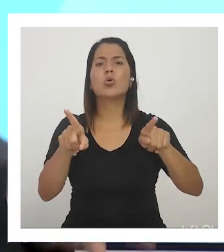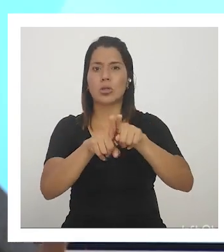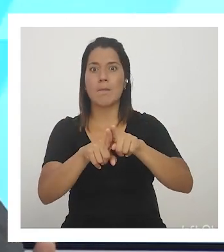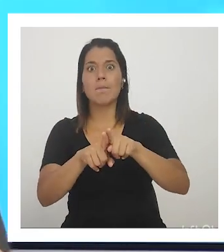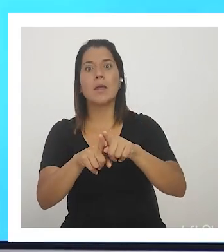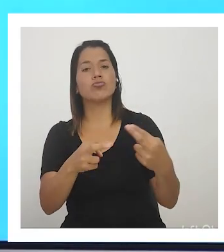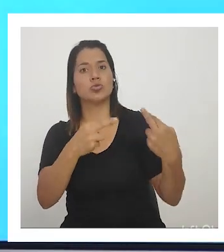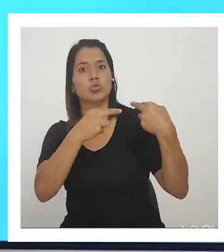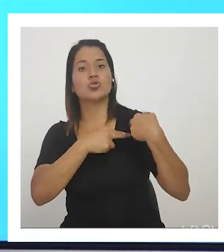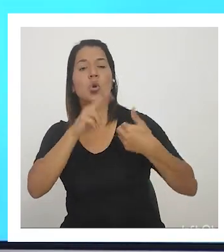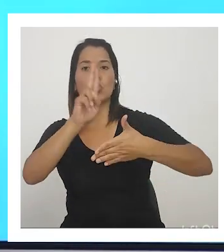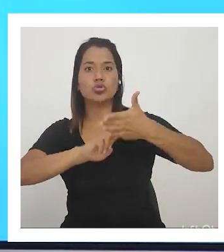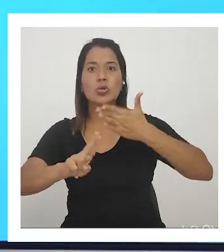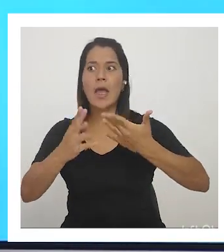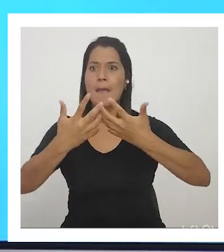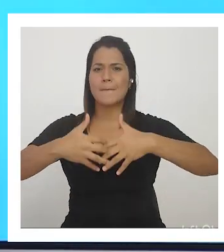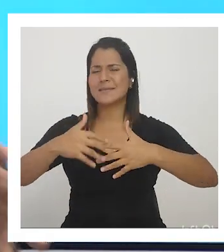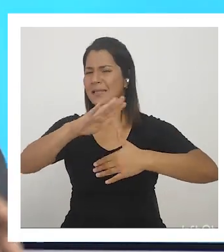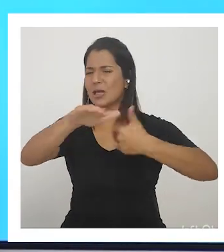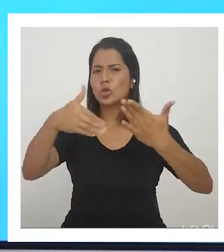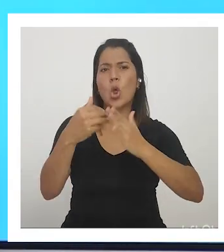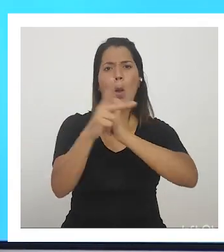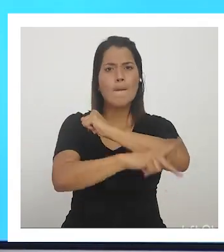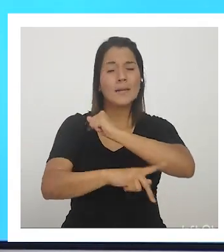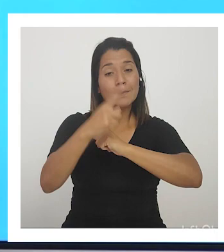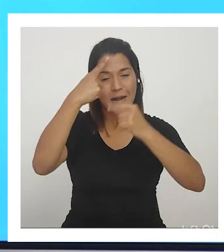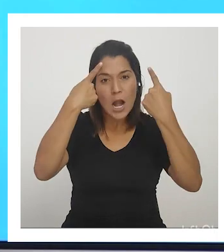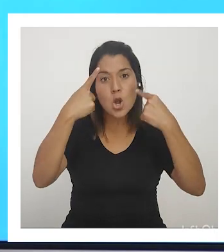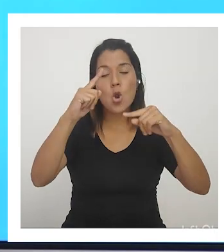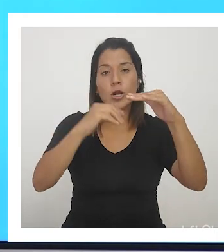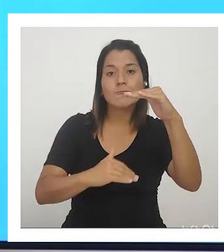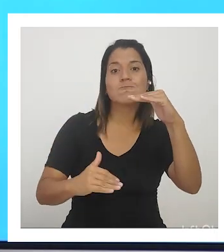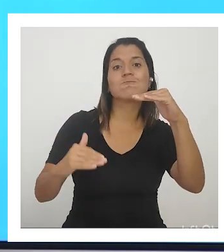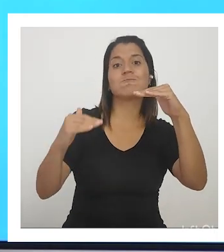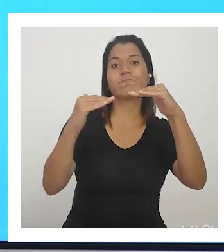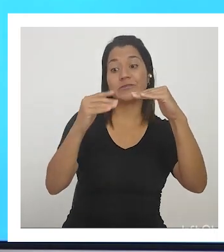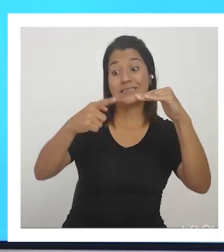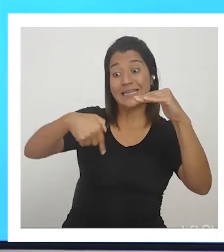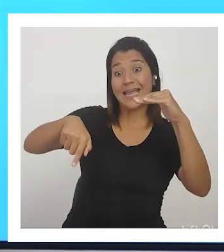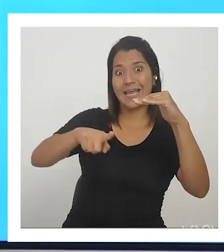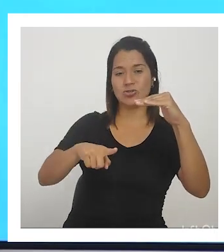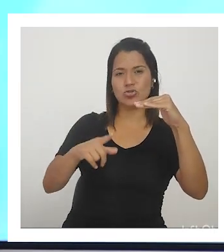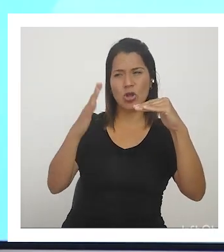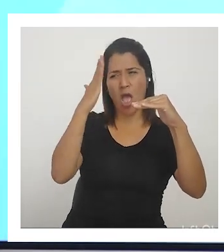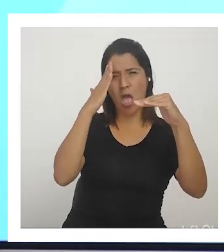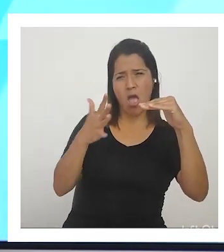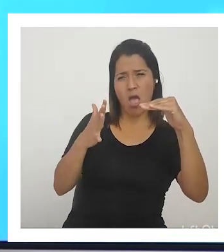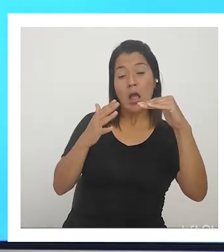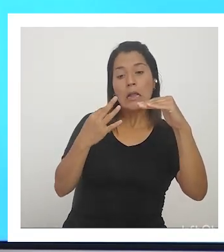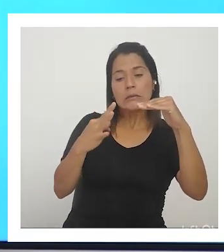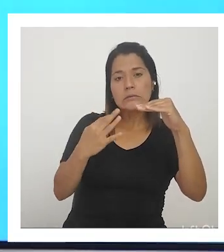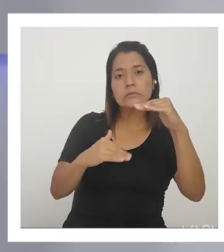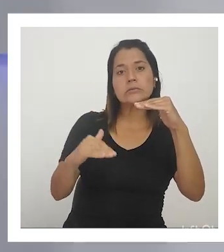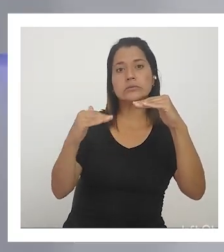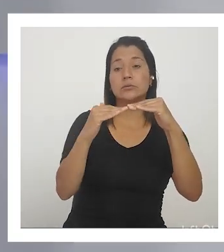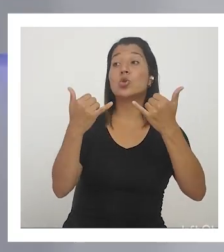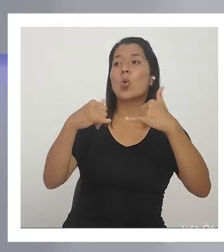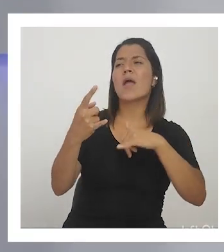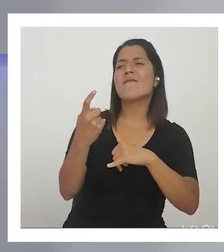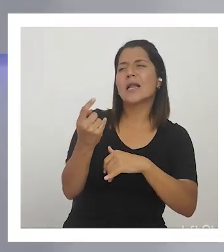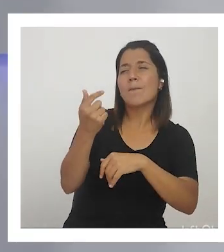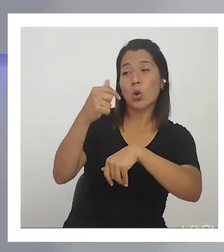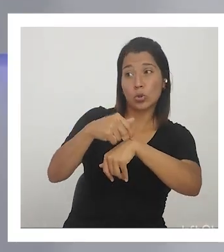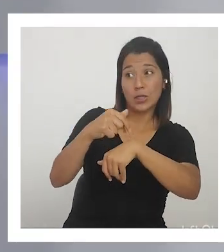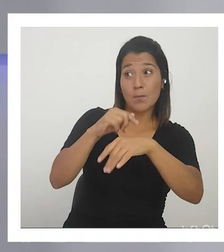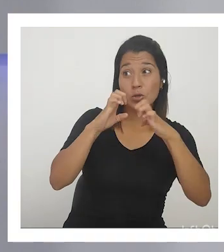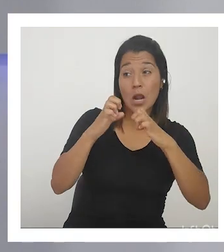el país, para empezar a equilibrar estas debilidades que venimos visualizando. Aún nos quedan unos minutitos de entrevista, vamos a ir a una